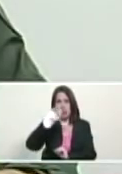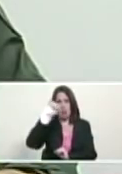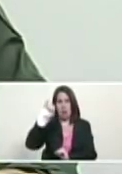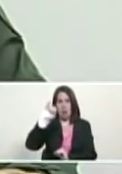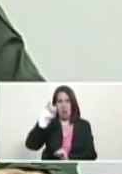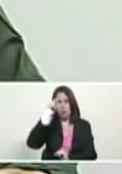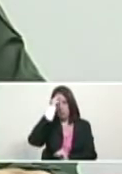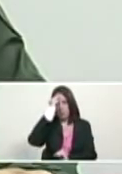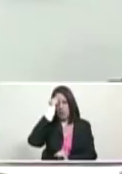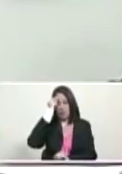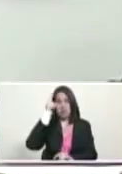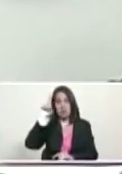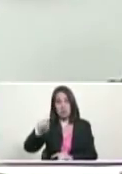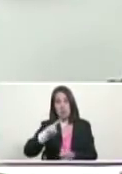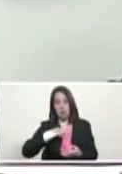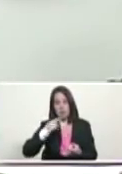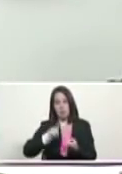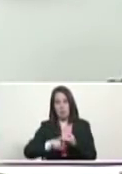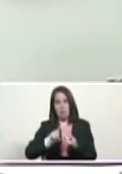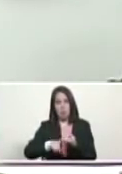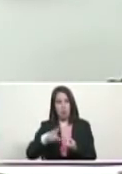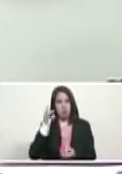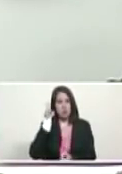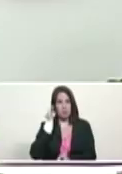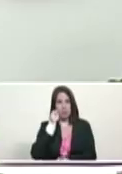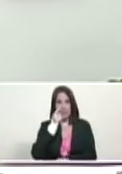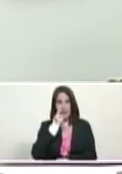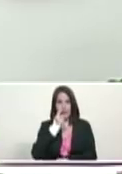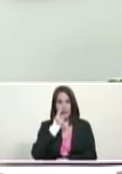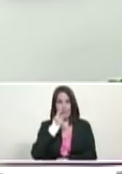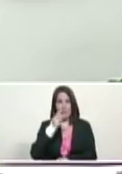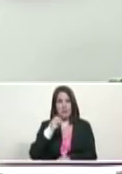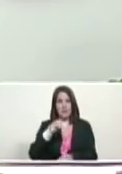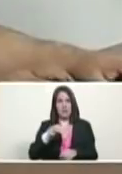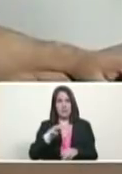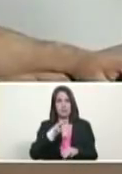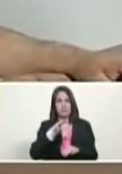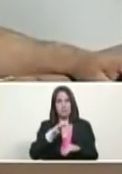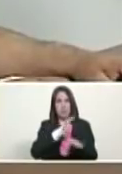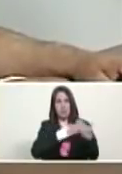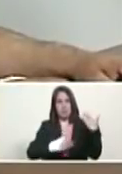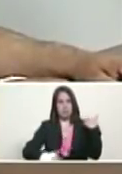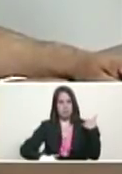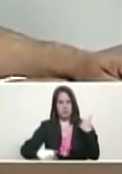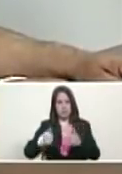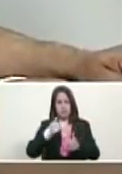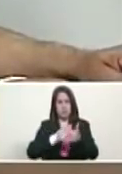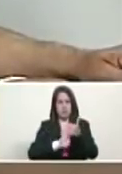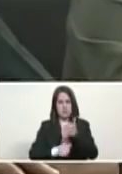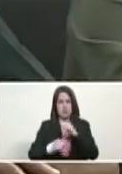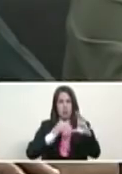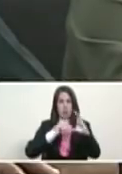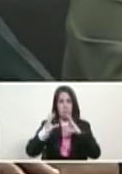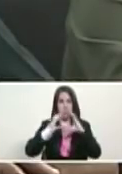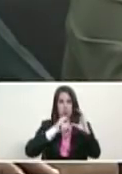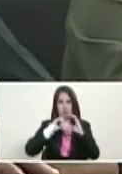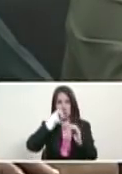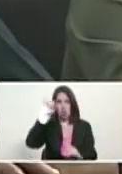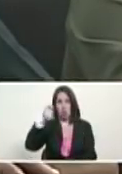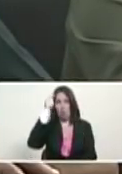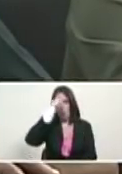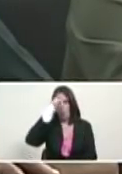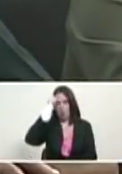combatiente, Cilia Flores, el vicepresidente de Comunicación, compañero Jorge